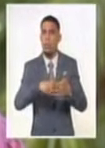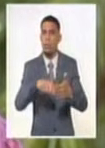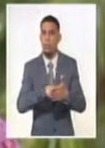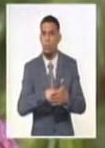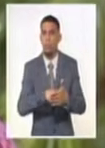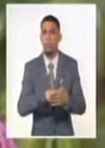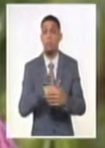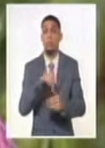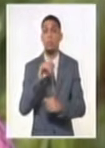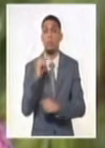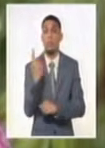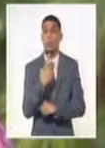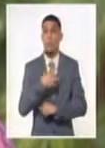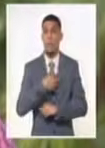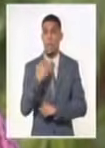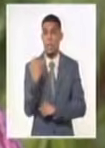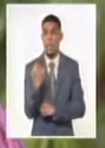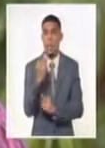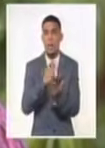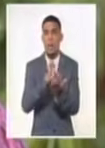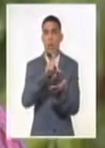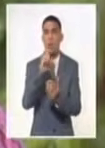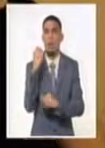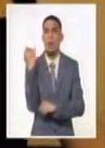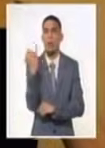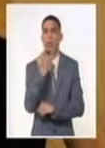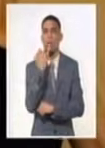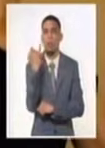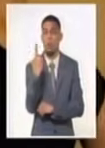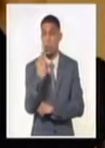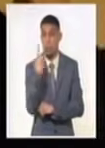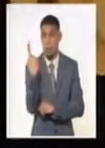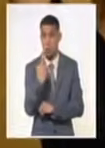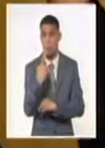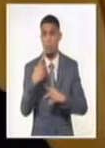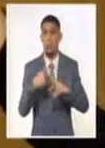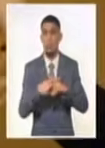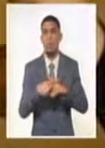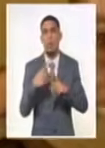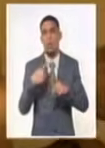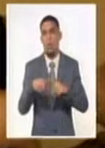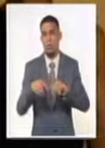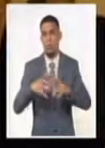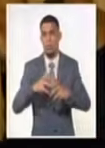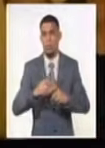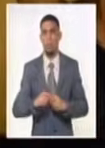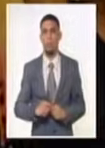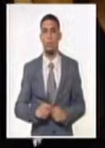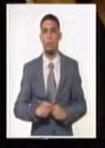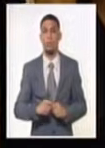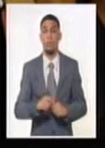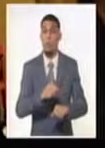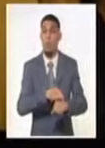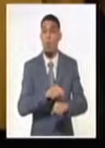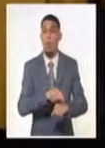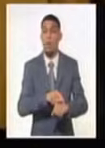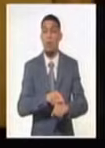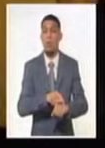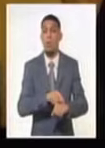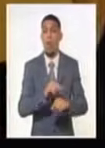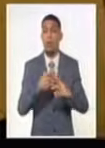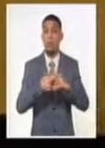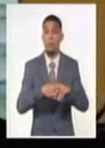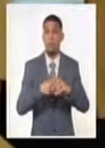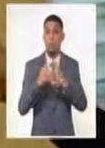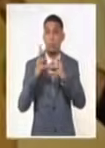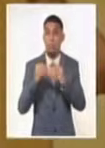escuelas nacionales, de los centros regionales y de las propias escuelas en los territorios. Por lo tanto, en un momento en el que hay que descentralizar las matrículas, nuestros